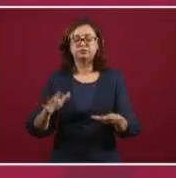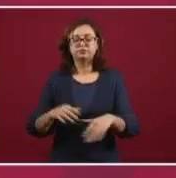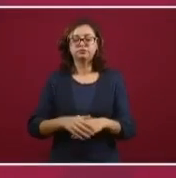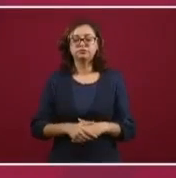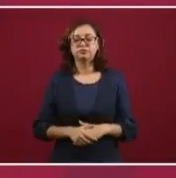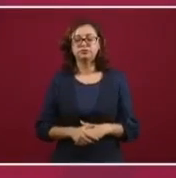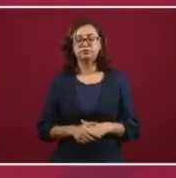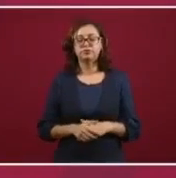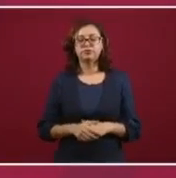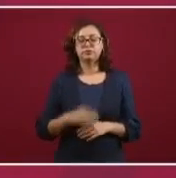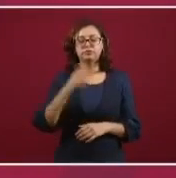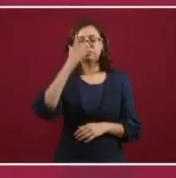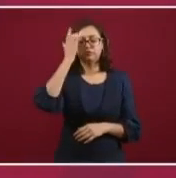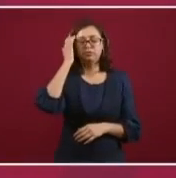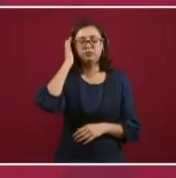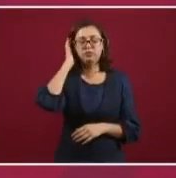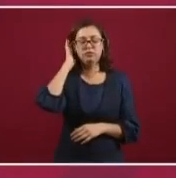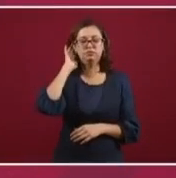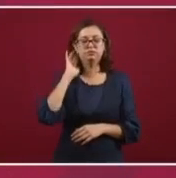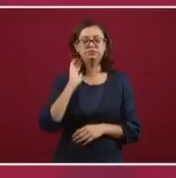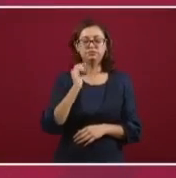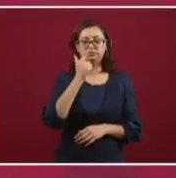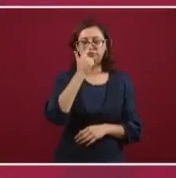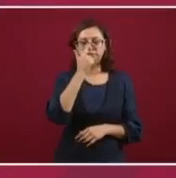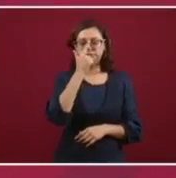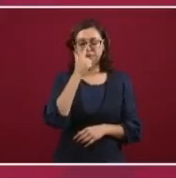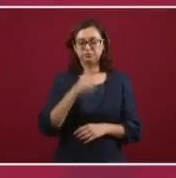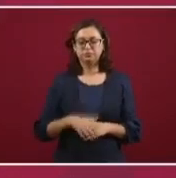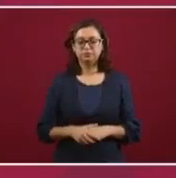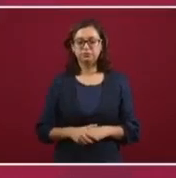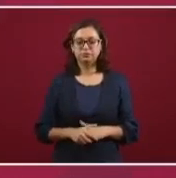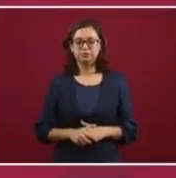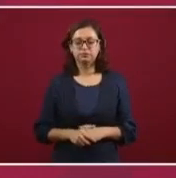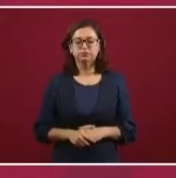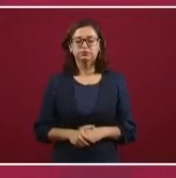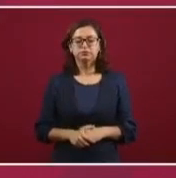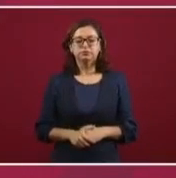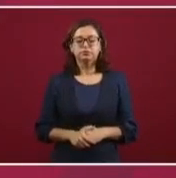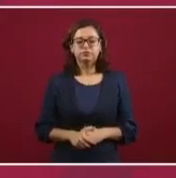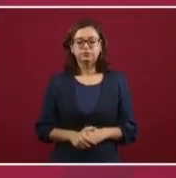a celebrar el desfile